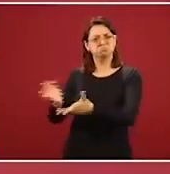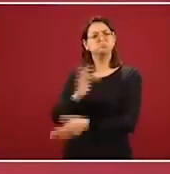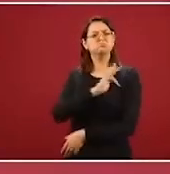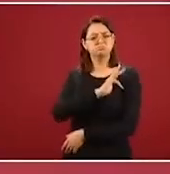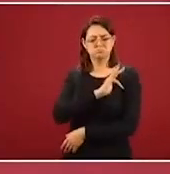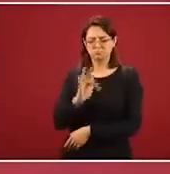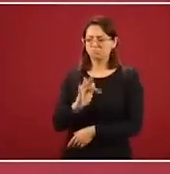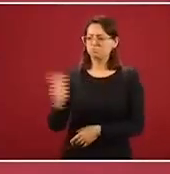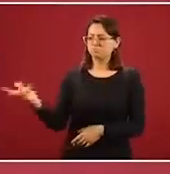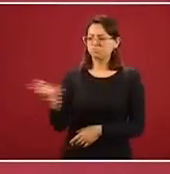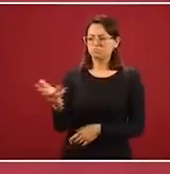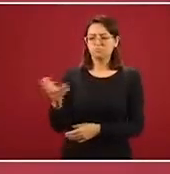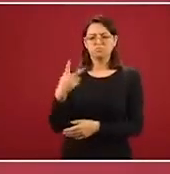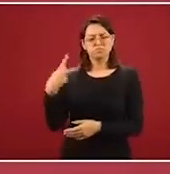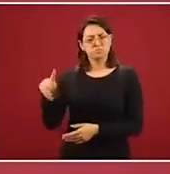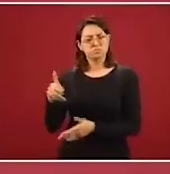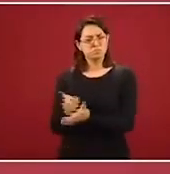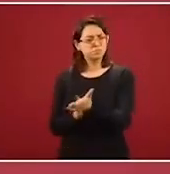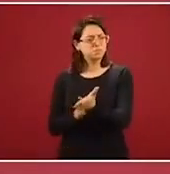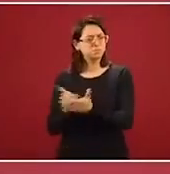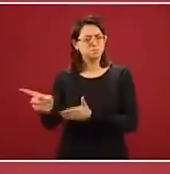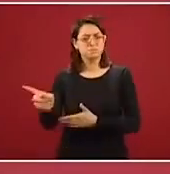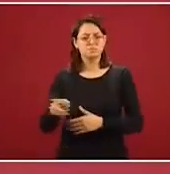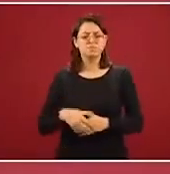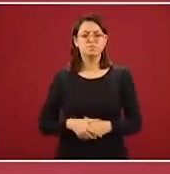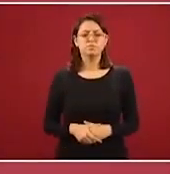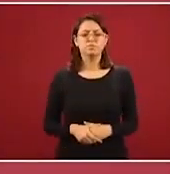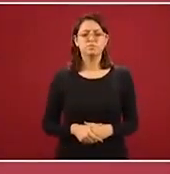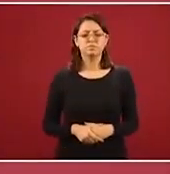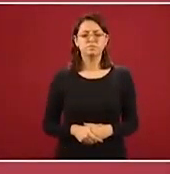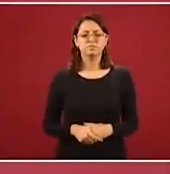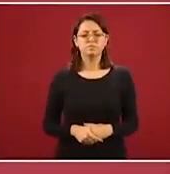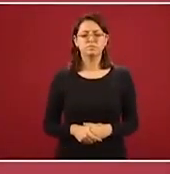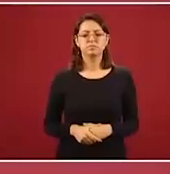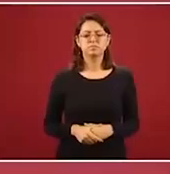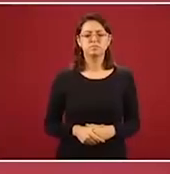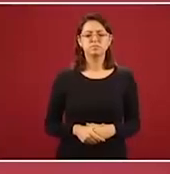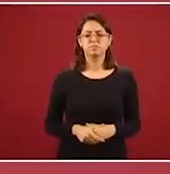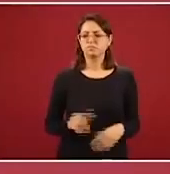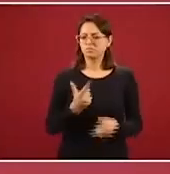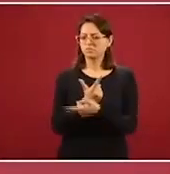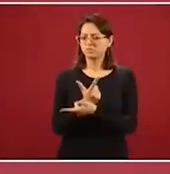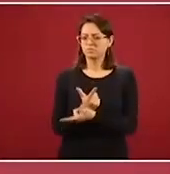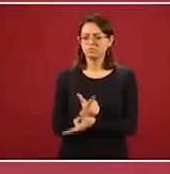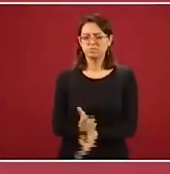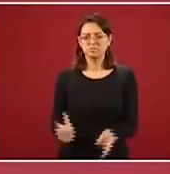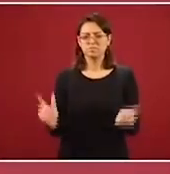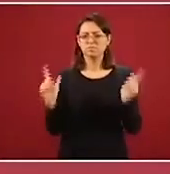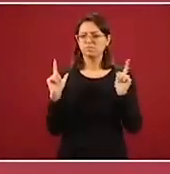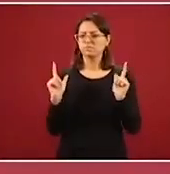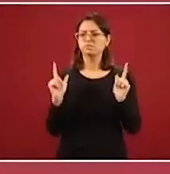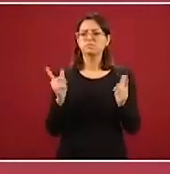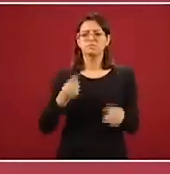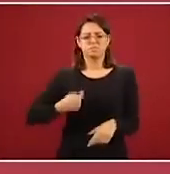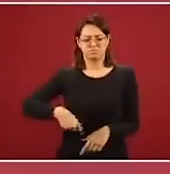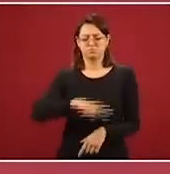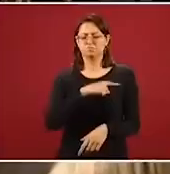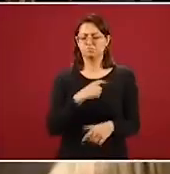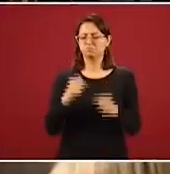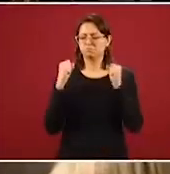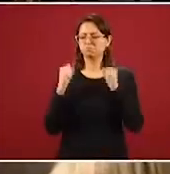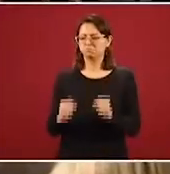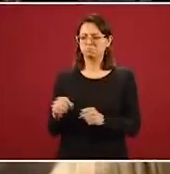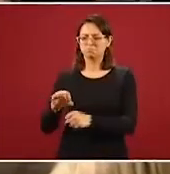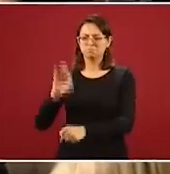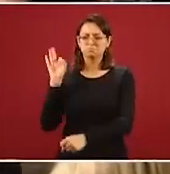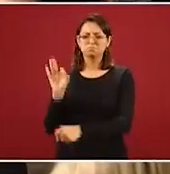Es un derecho, es una libertad que nosotros garantizamos. ¿Su gobierno